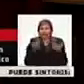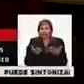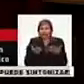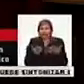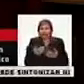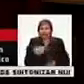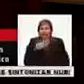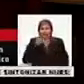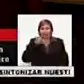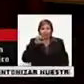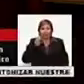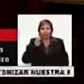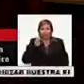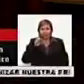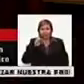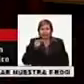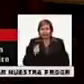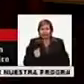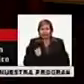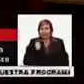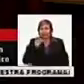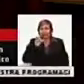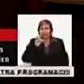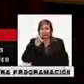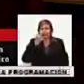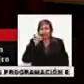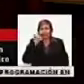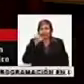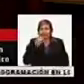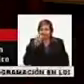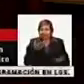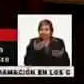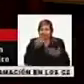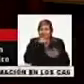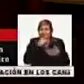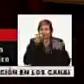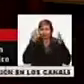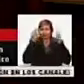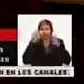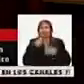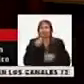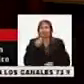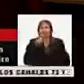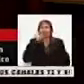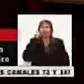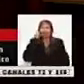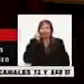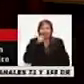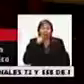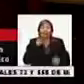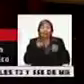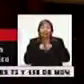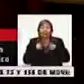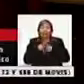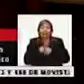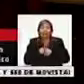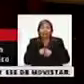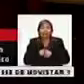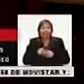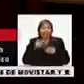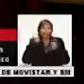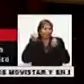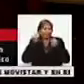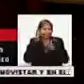Pepe Aguado, que también está acá presente. Un aplauso para Pepito, porque él también ha sido del estirpe